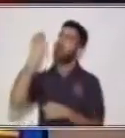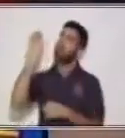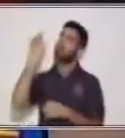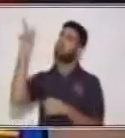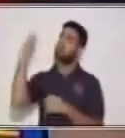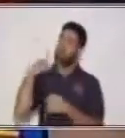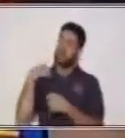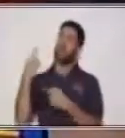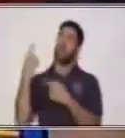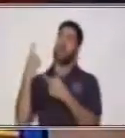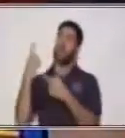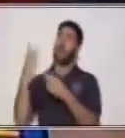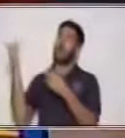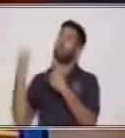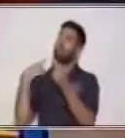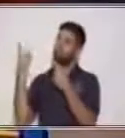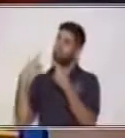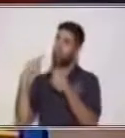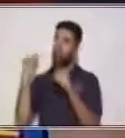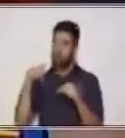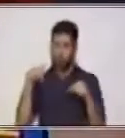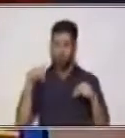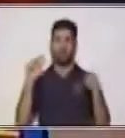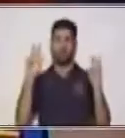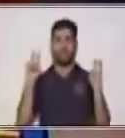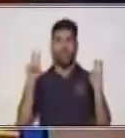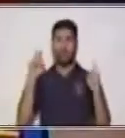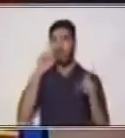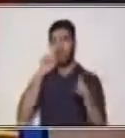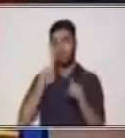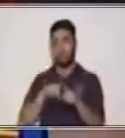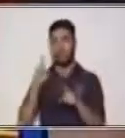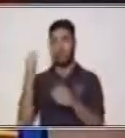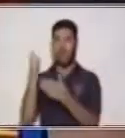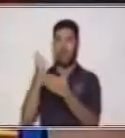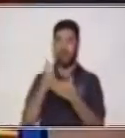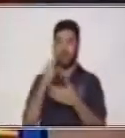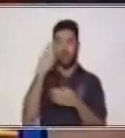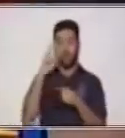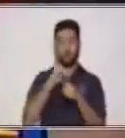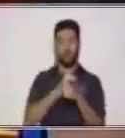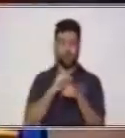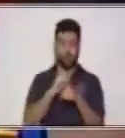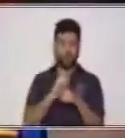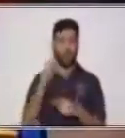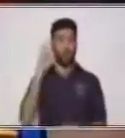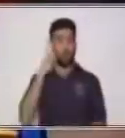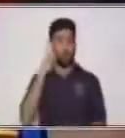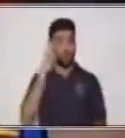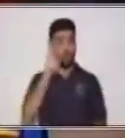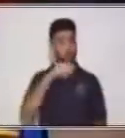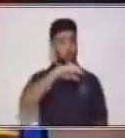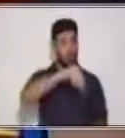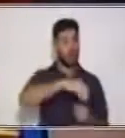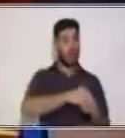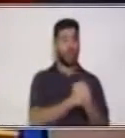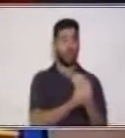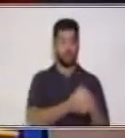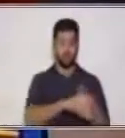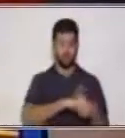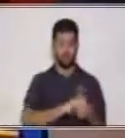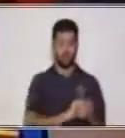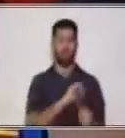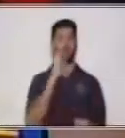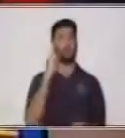y agilizar el uso de la moneda. Lávate tus manos constantemente con agua y jabón,